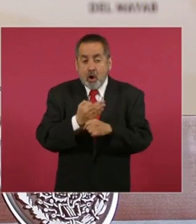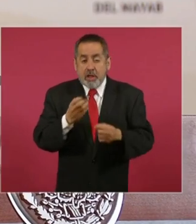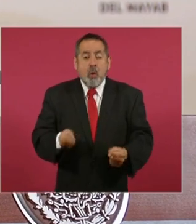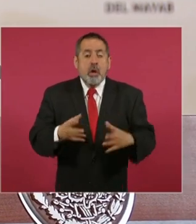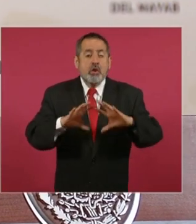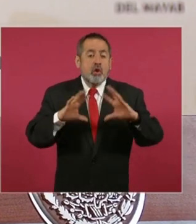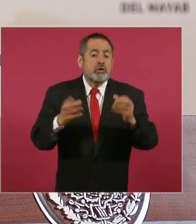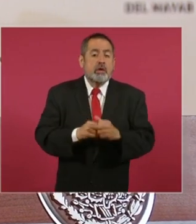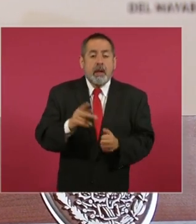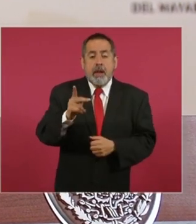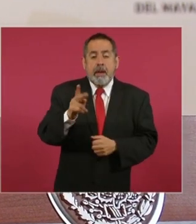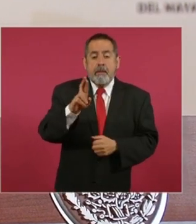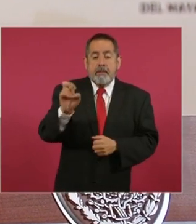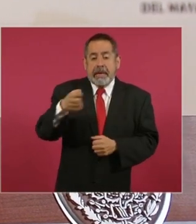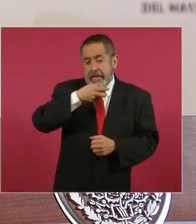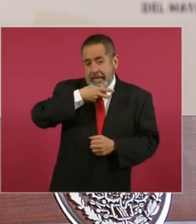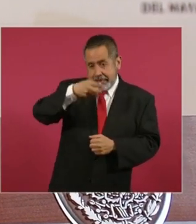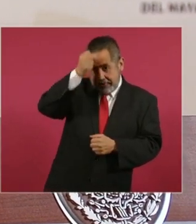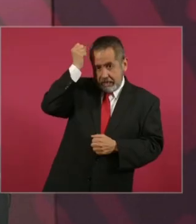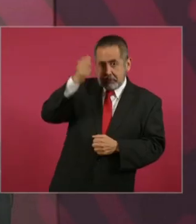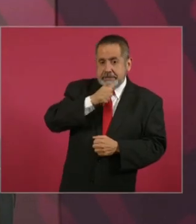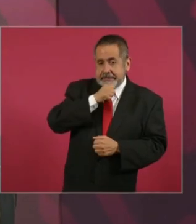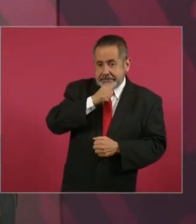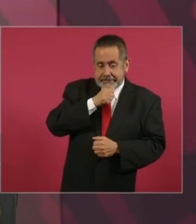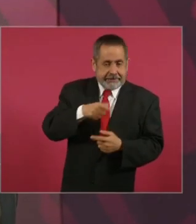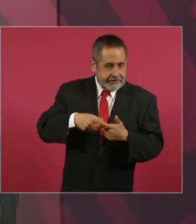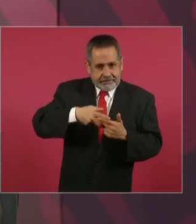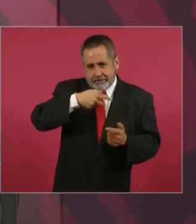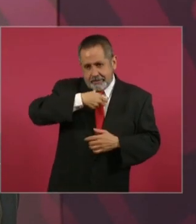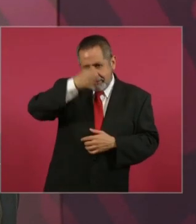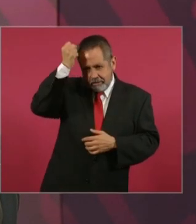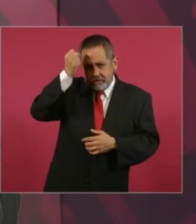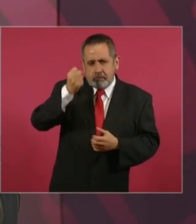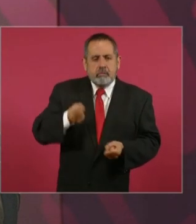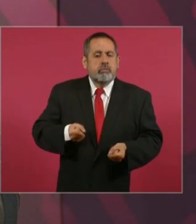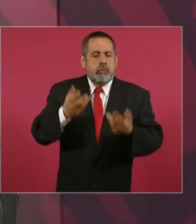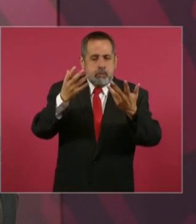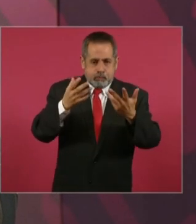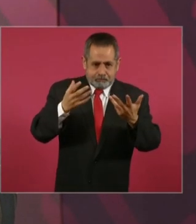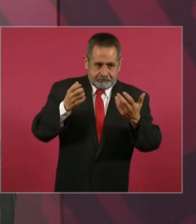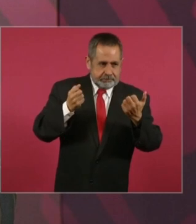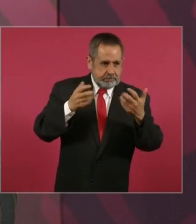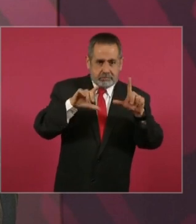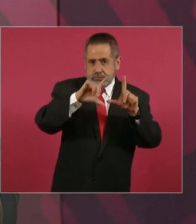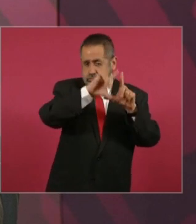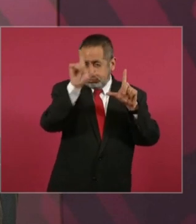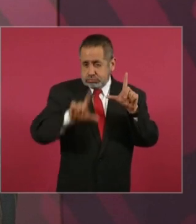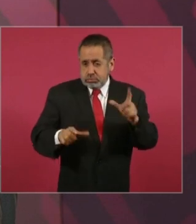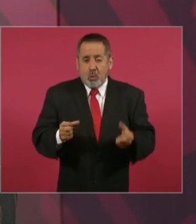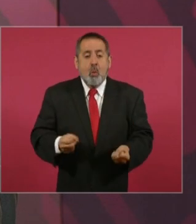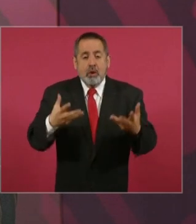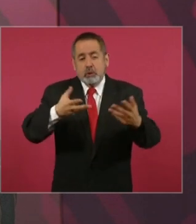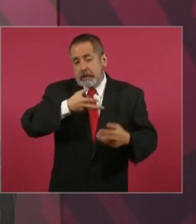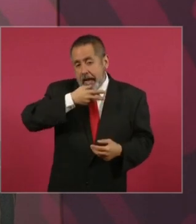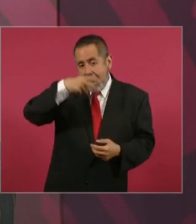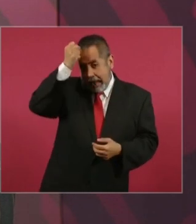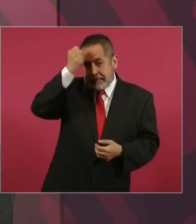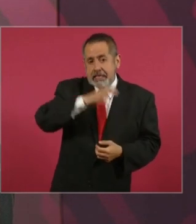precandidatos o aspirantes a candidatos hay hoy día en el país?